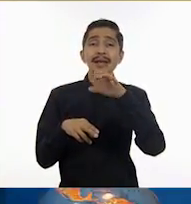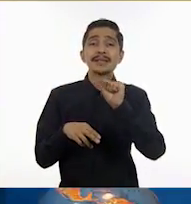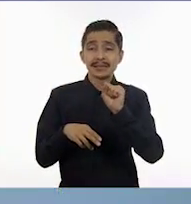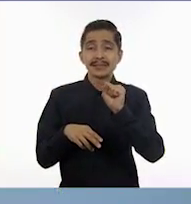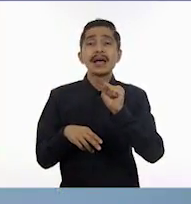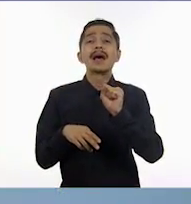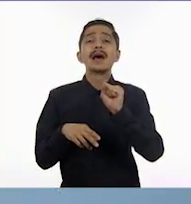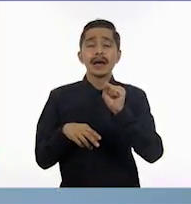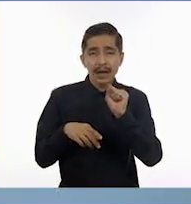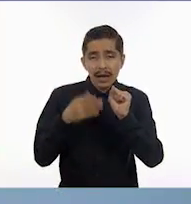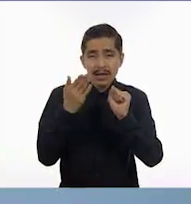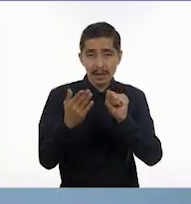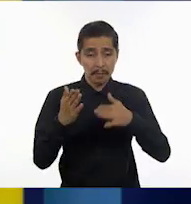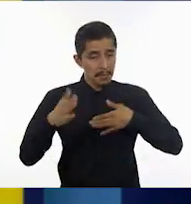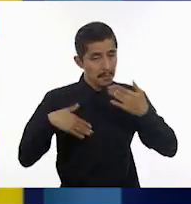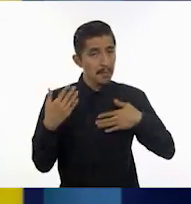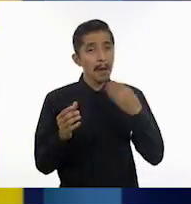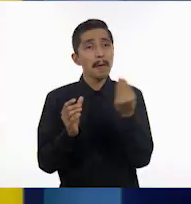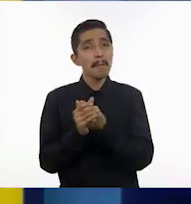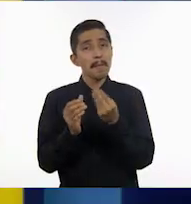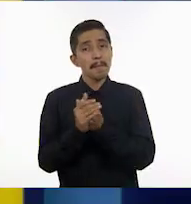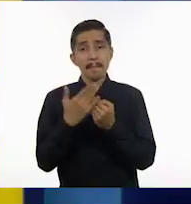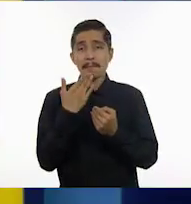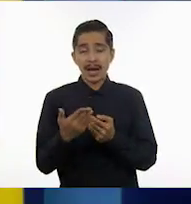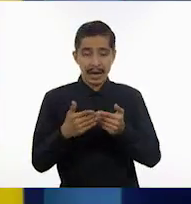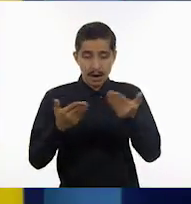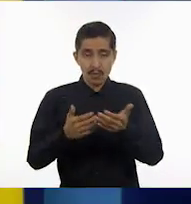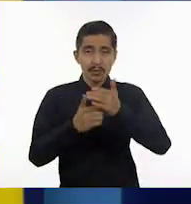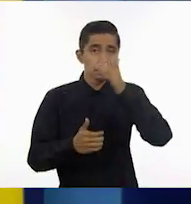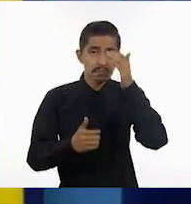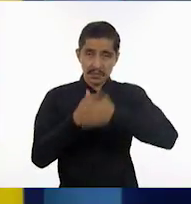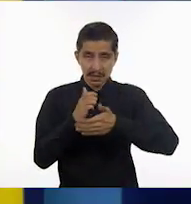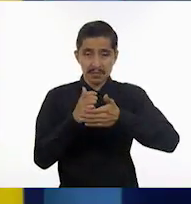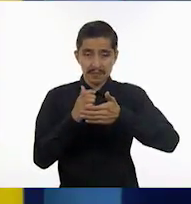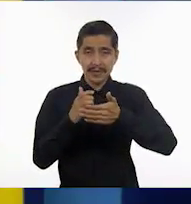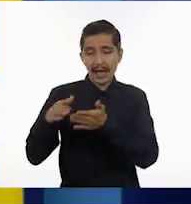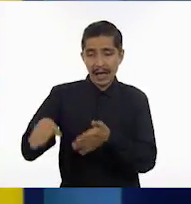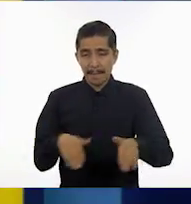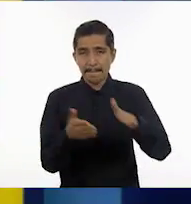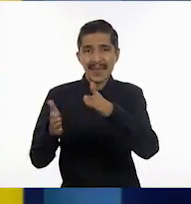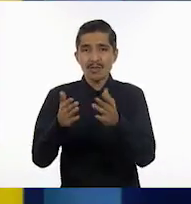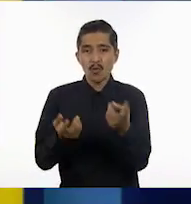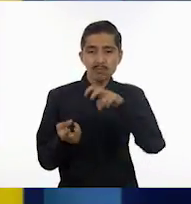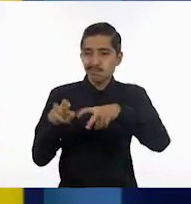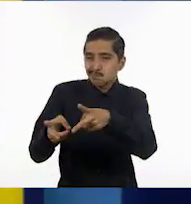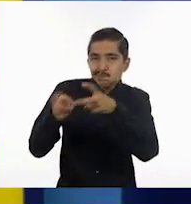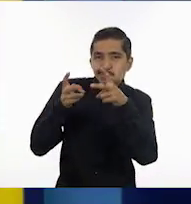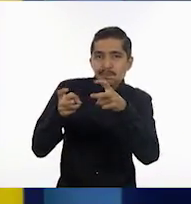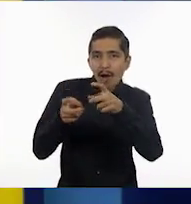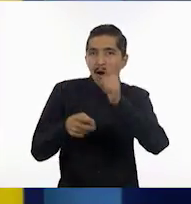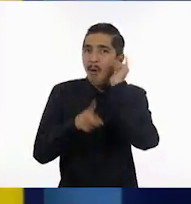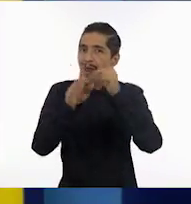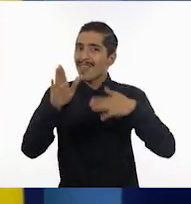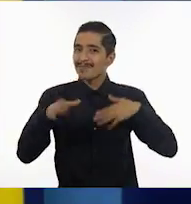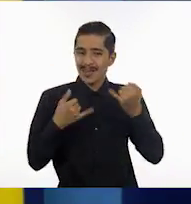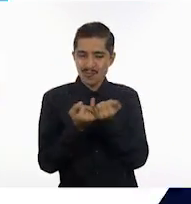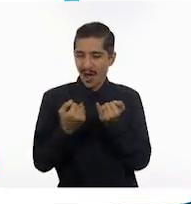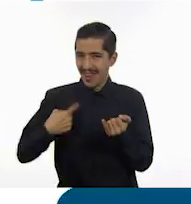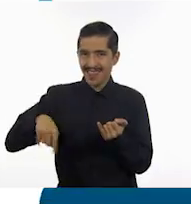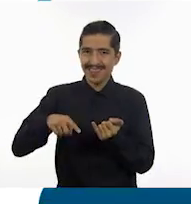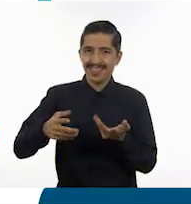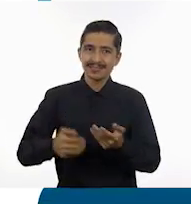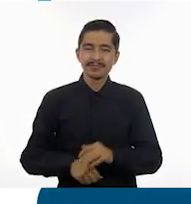esta clase que fue divertida. Hemos terminado con Caminos y Bandidos. Espero que lo hayan disfrutado tanto como